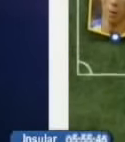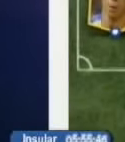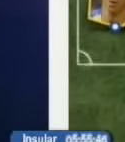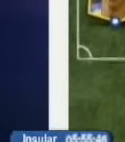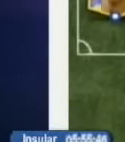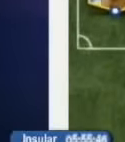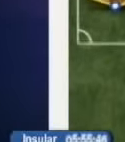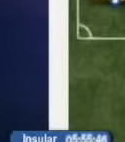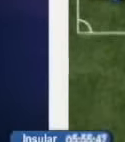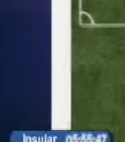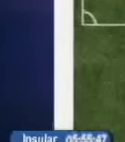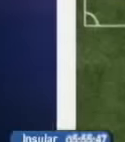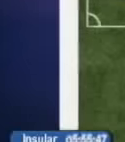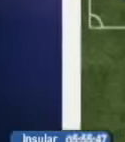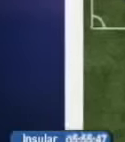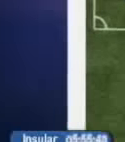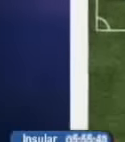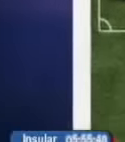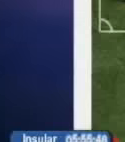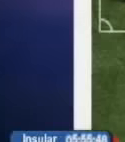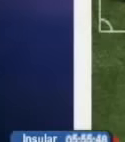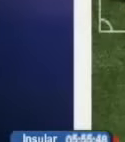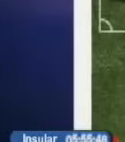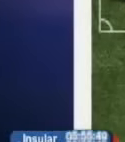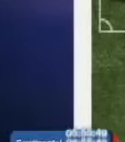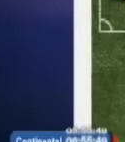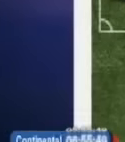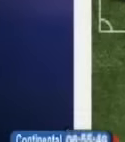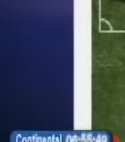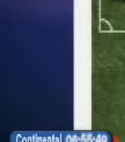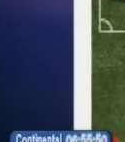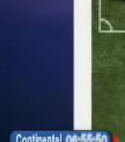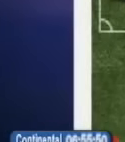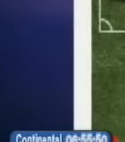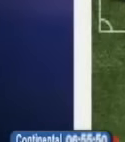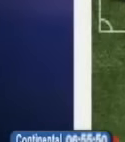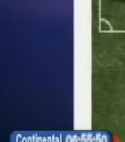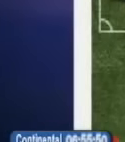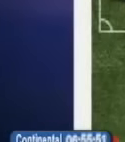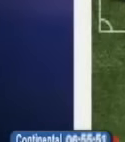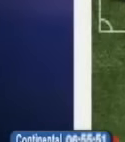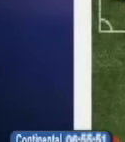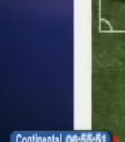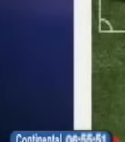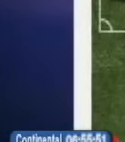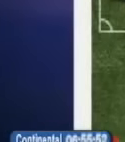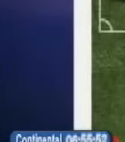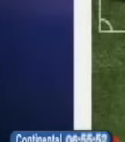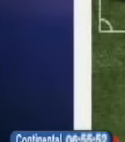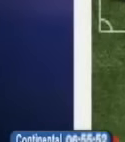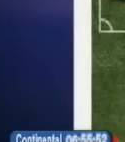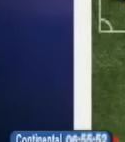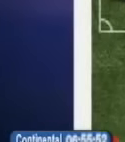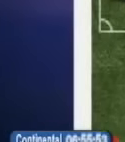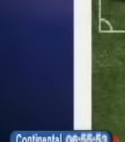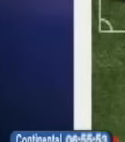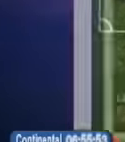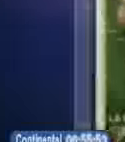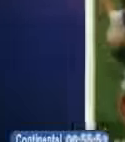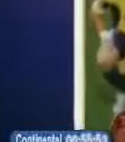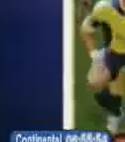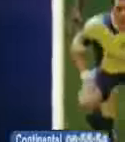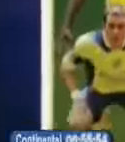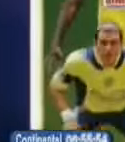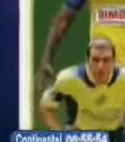Luis Roberto Alves Sague y Cristian Benítez. El Chucho Benítez, nuestro compatriota querido y